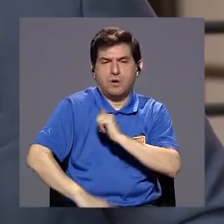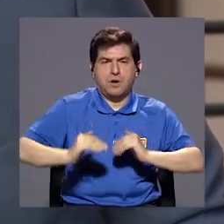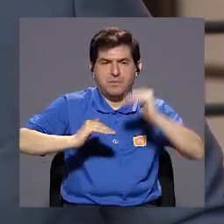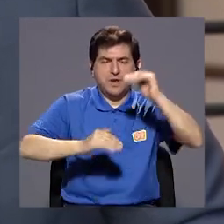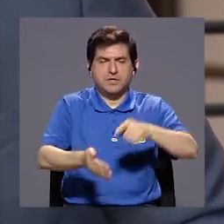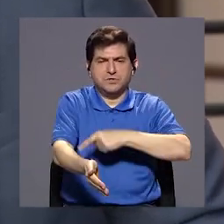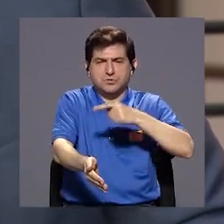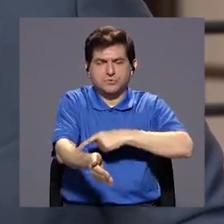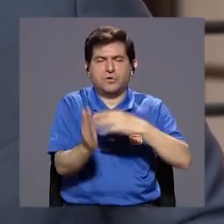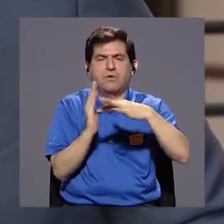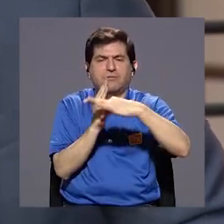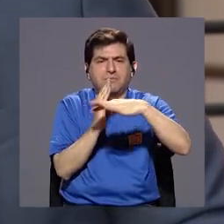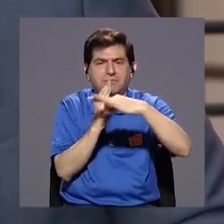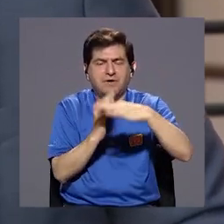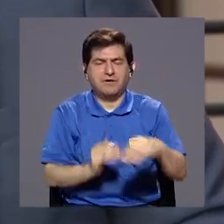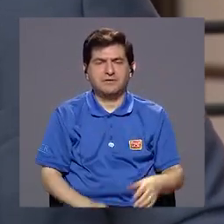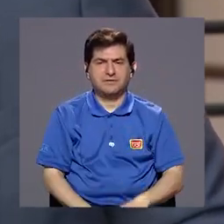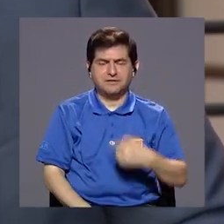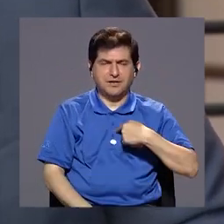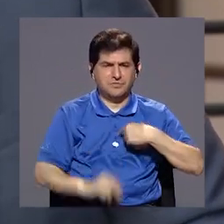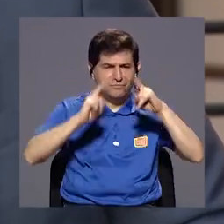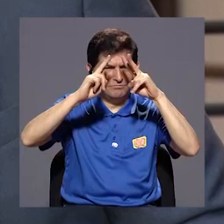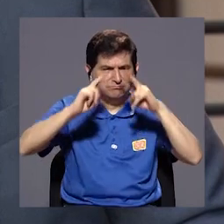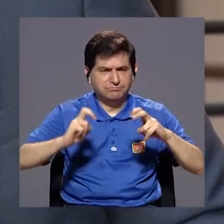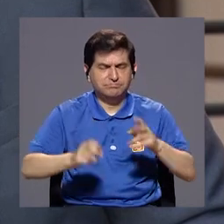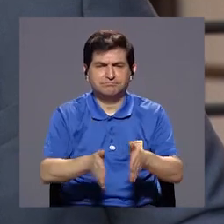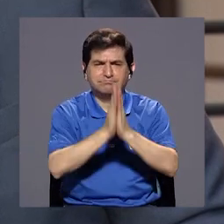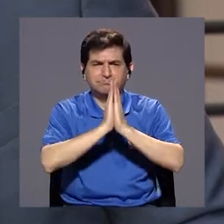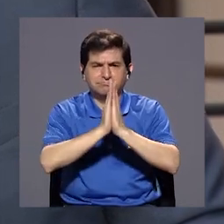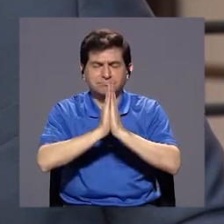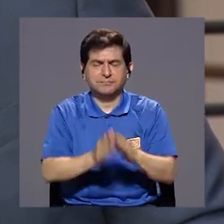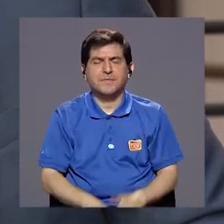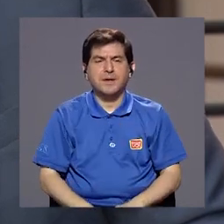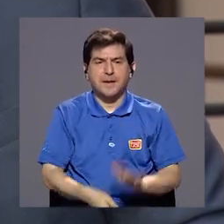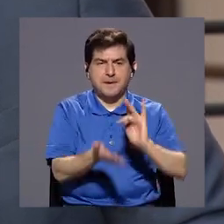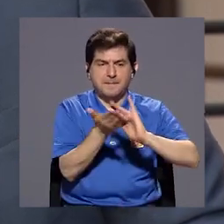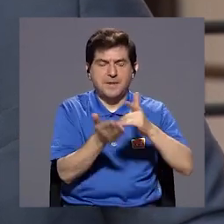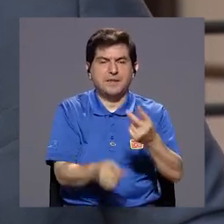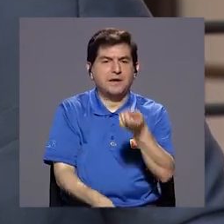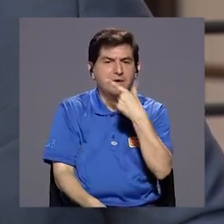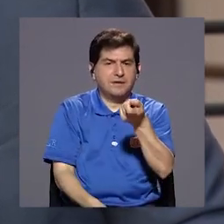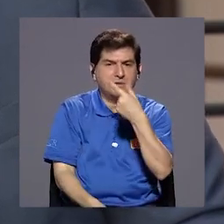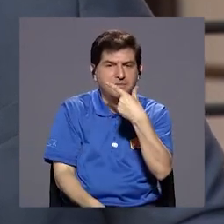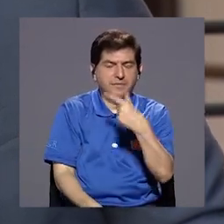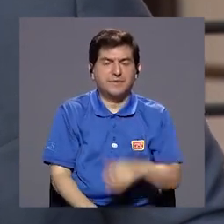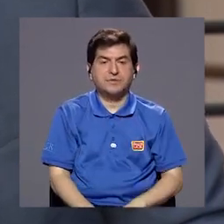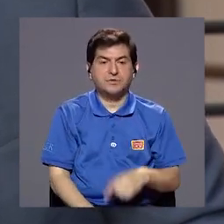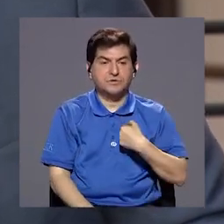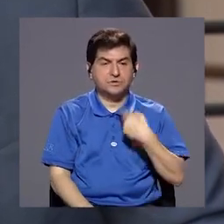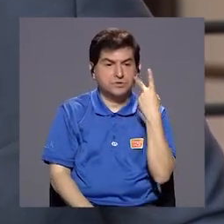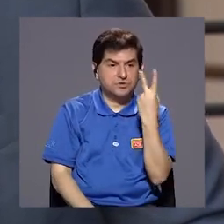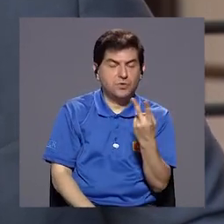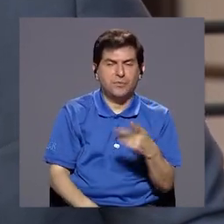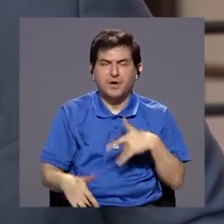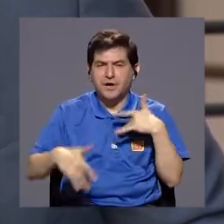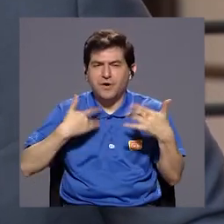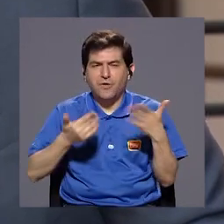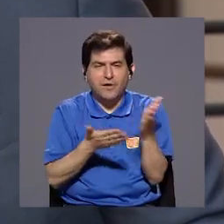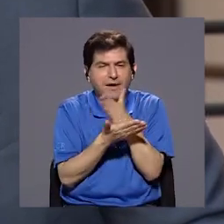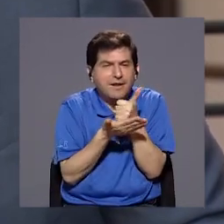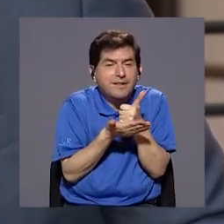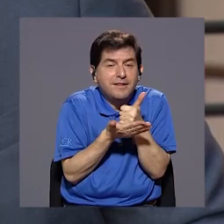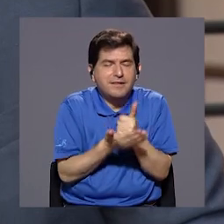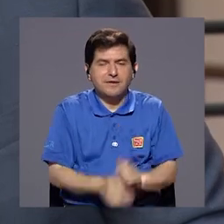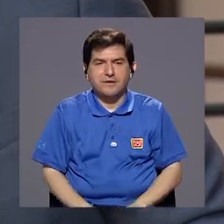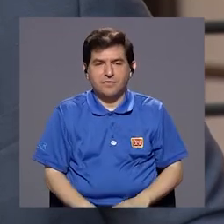alta, azúcar alta, colesterol alto, estarme haciendo los chequeos que se me piden, tomarme los medicamentos adecuadamente. Y si detecto algún síntoma o algún